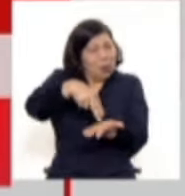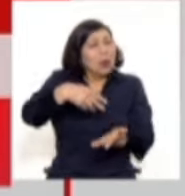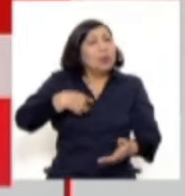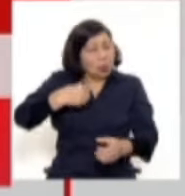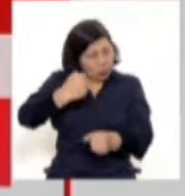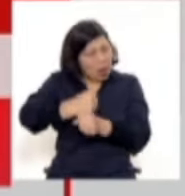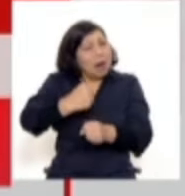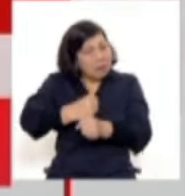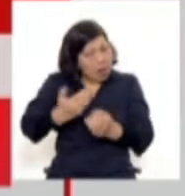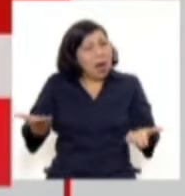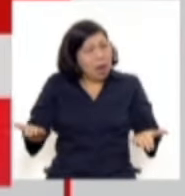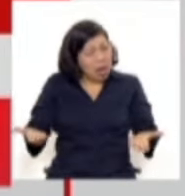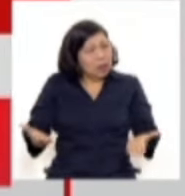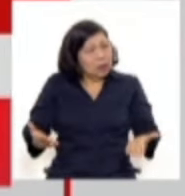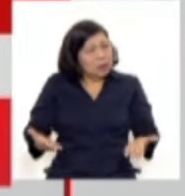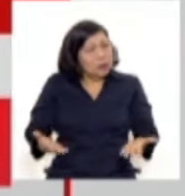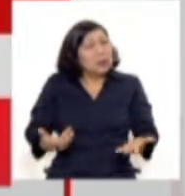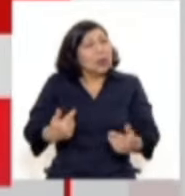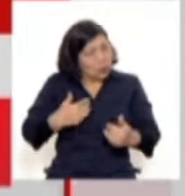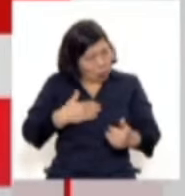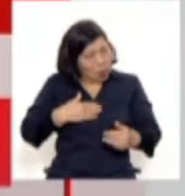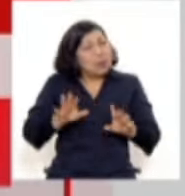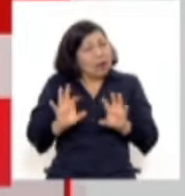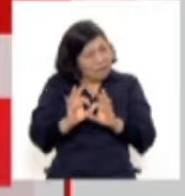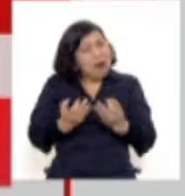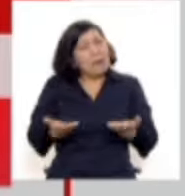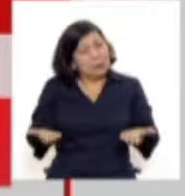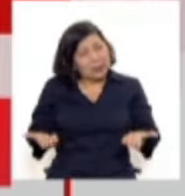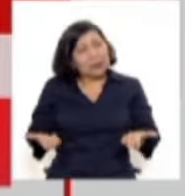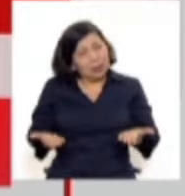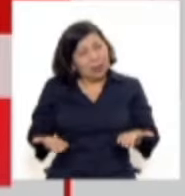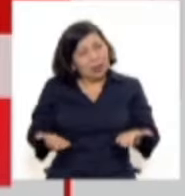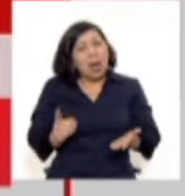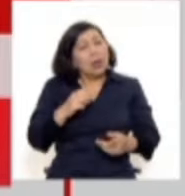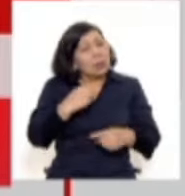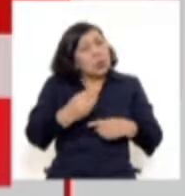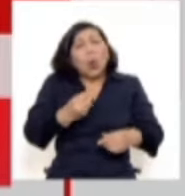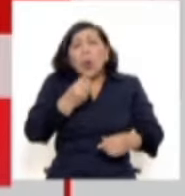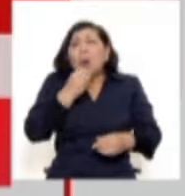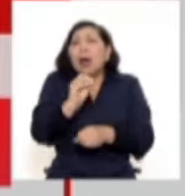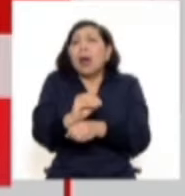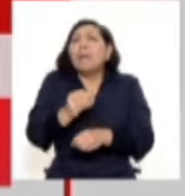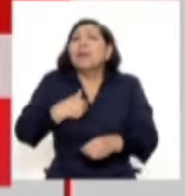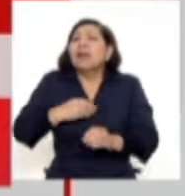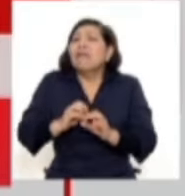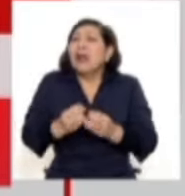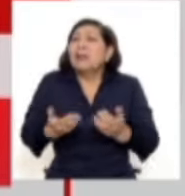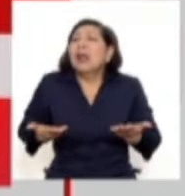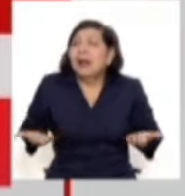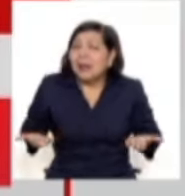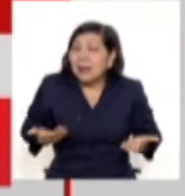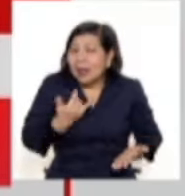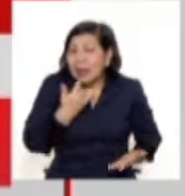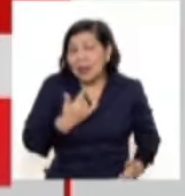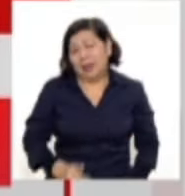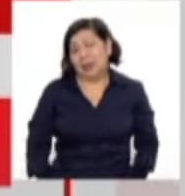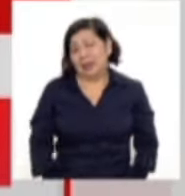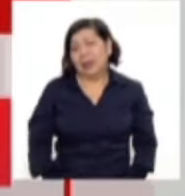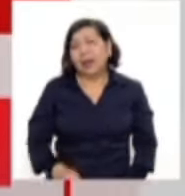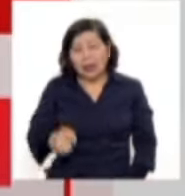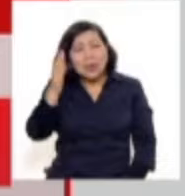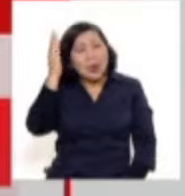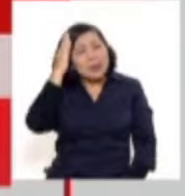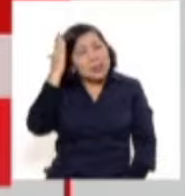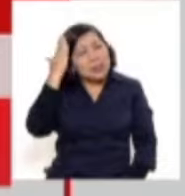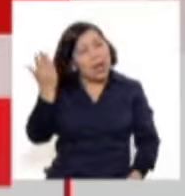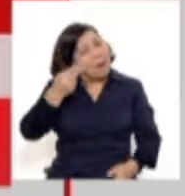somos trabajadores, que también que recuerden que somos familia y ese es el sustento de cada día a día de cada persona. Los comerciantes señalan que son